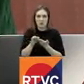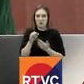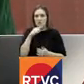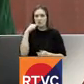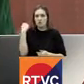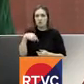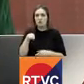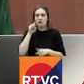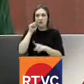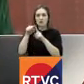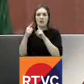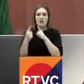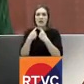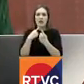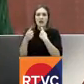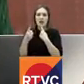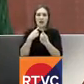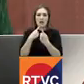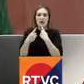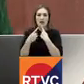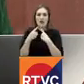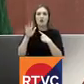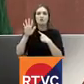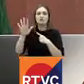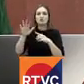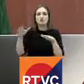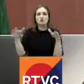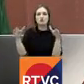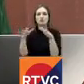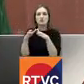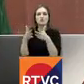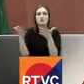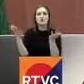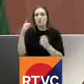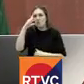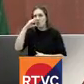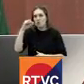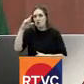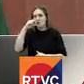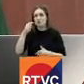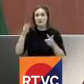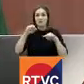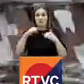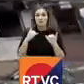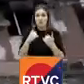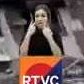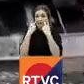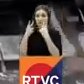Entre tanto, Naciones Unidas evalúa evidencias de posibles crímenes de guerra en ese país.